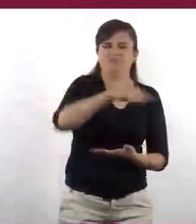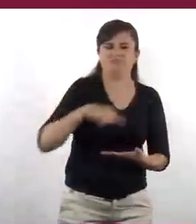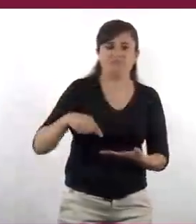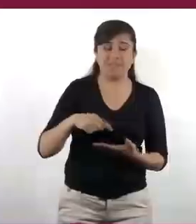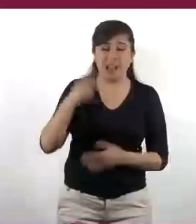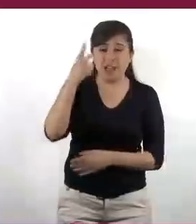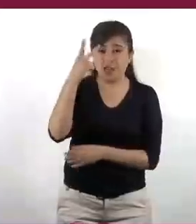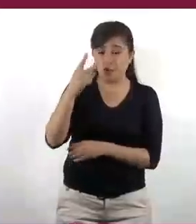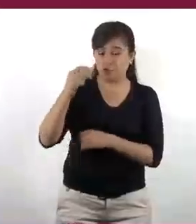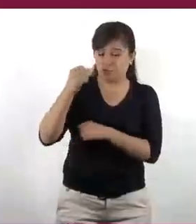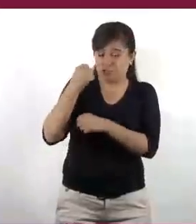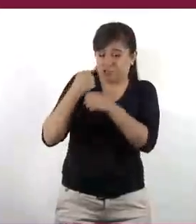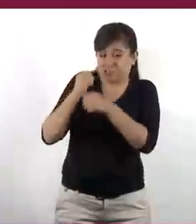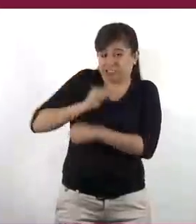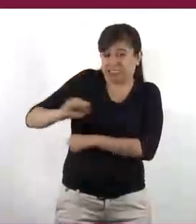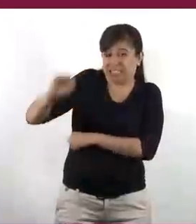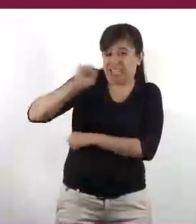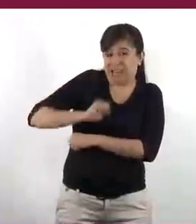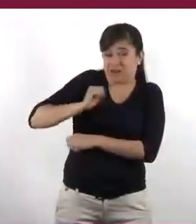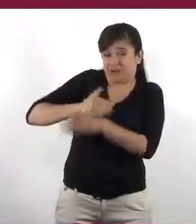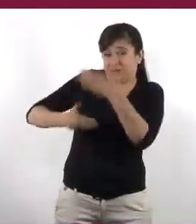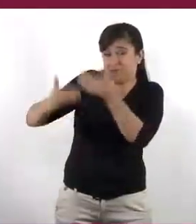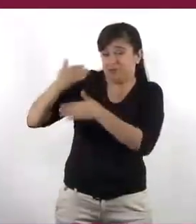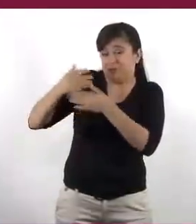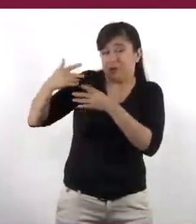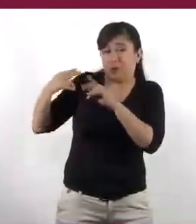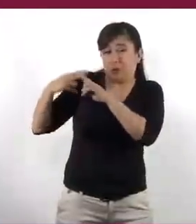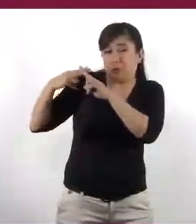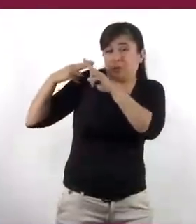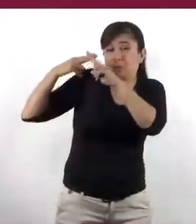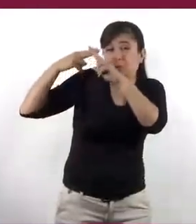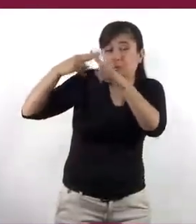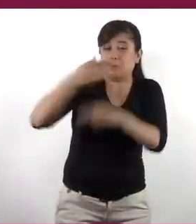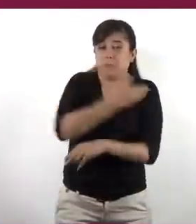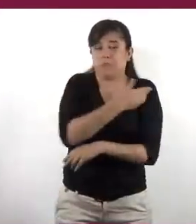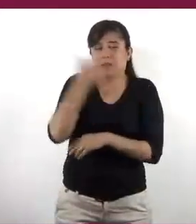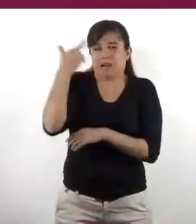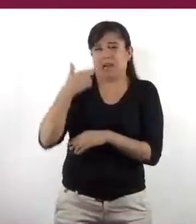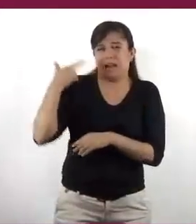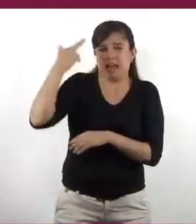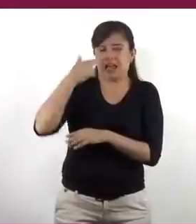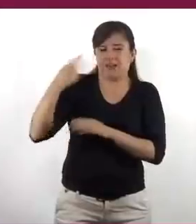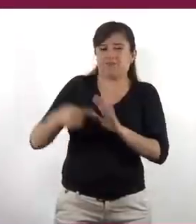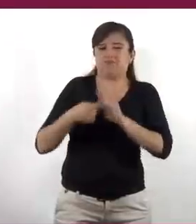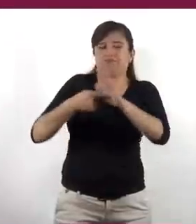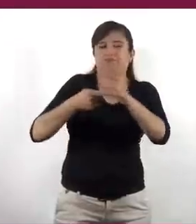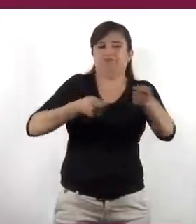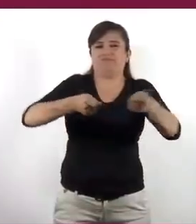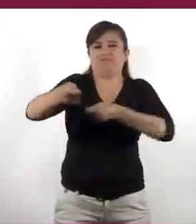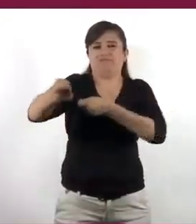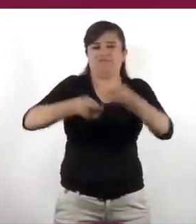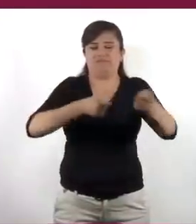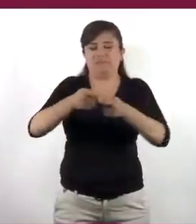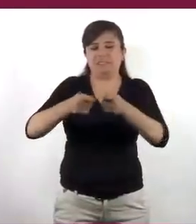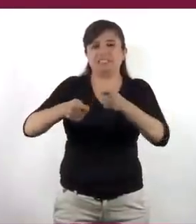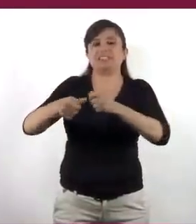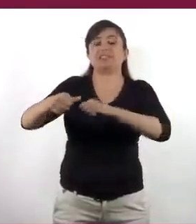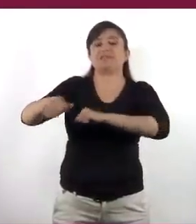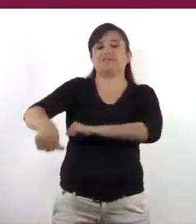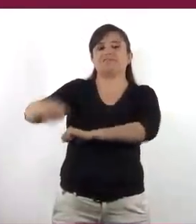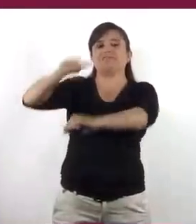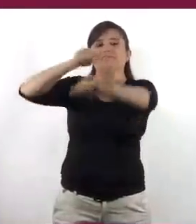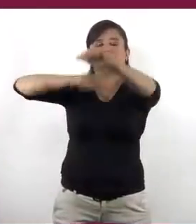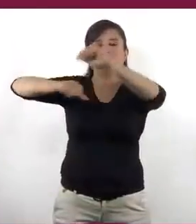casi 2 siglos en los que los Habsburgo permanecieron en España, la norma fue la voluntad del monarca en turno, y esta